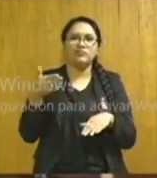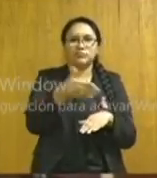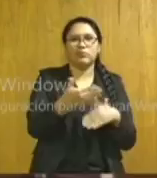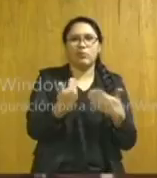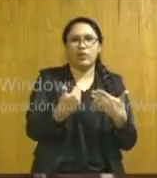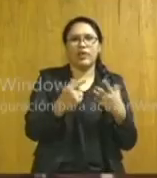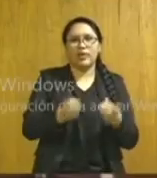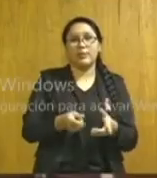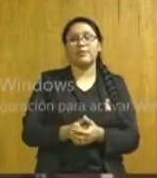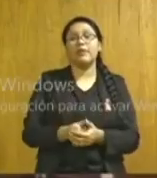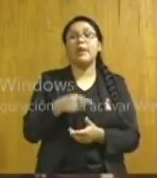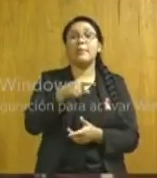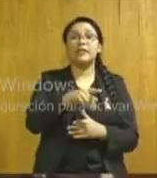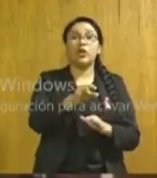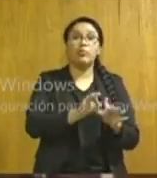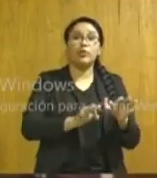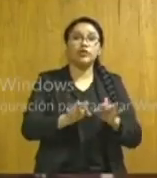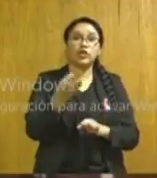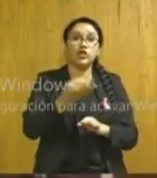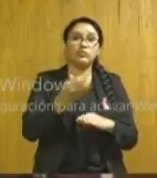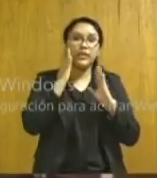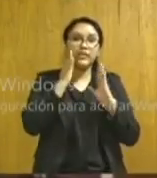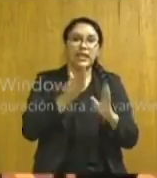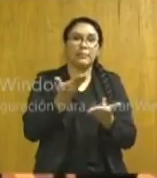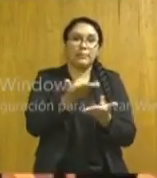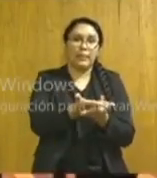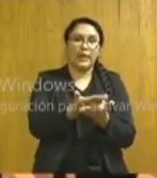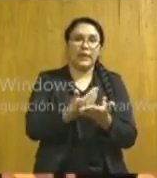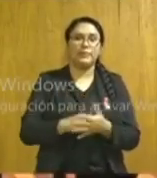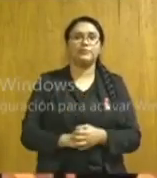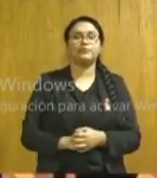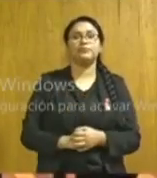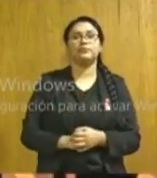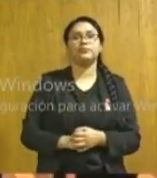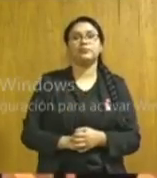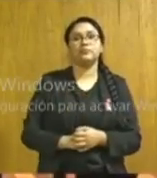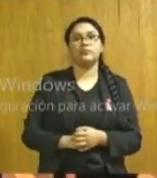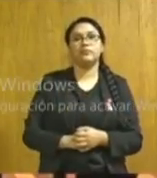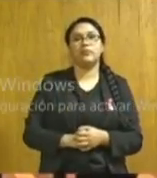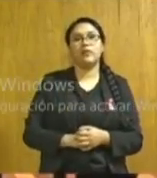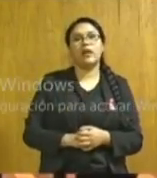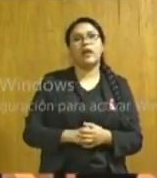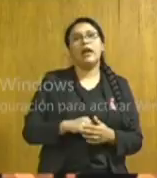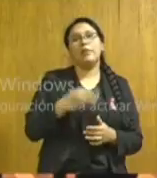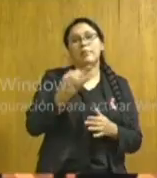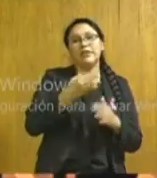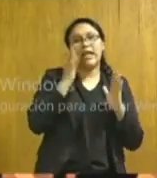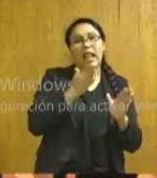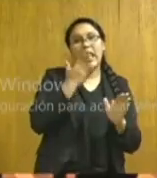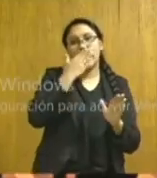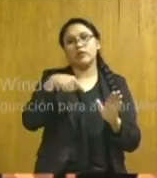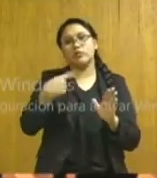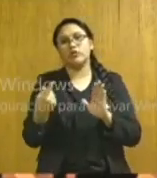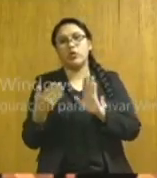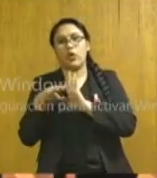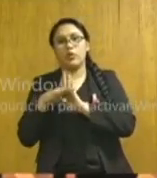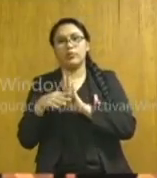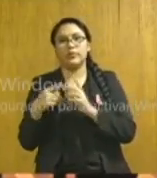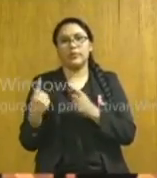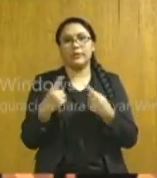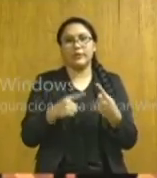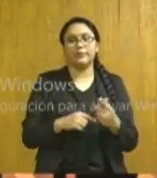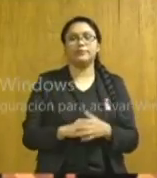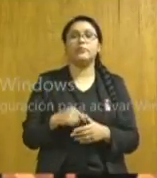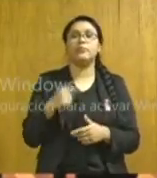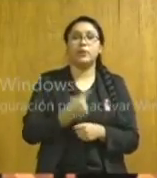ese pedimos el tratamiento preferencial, presidente. El otro es sobre tablas. Votamos entonces primero.